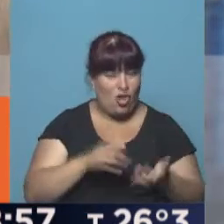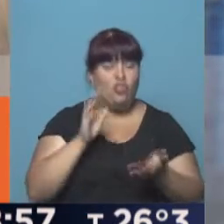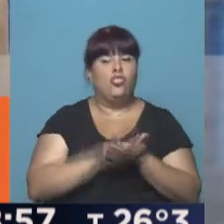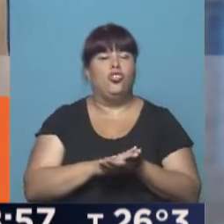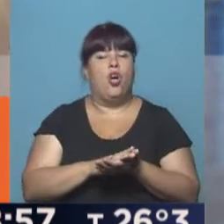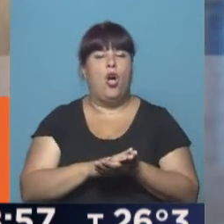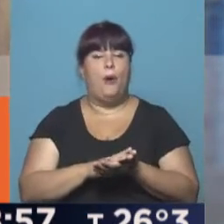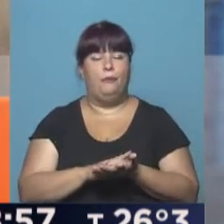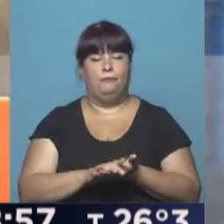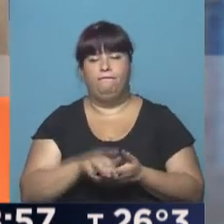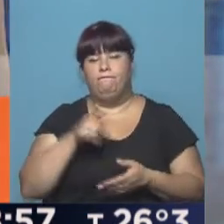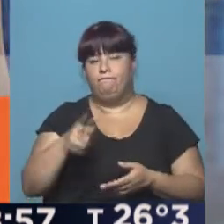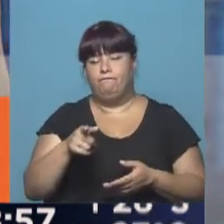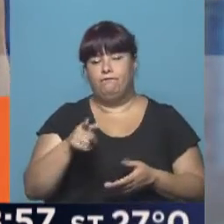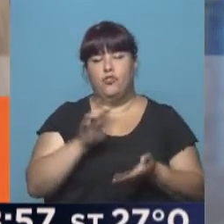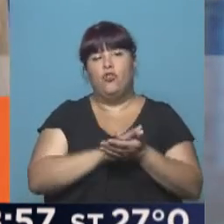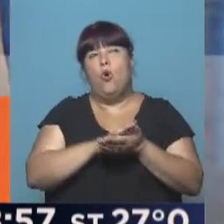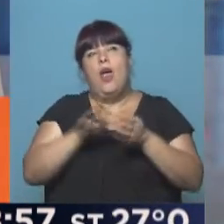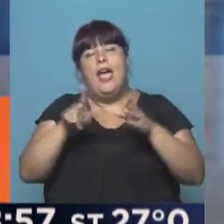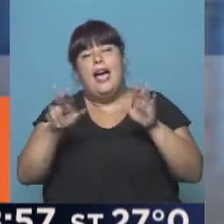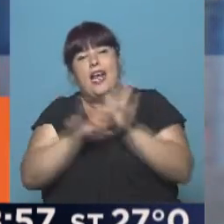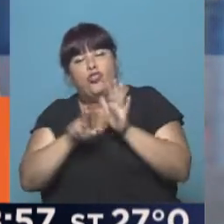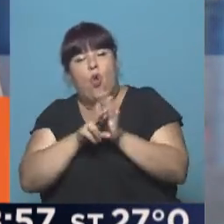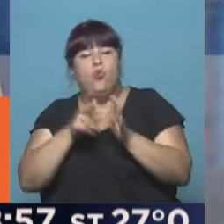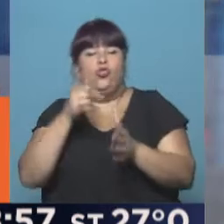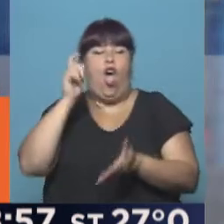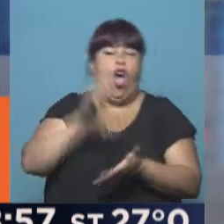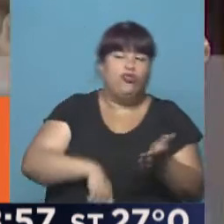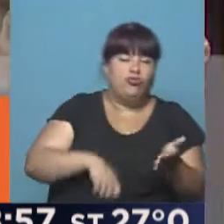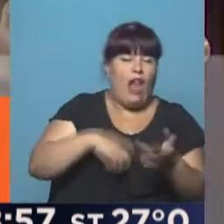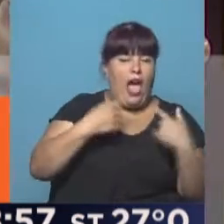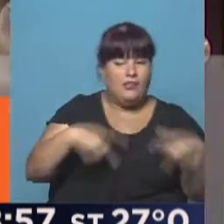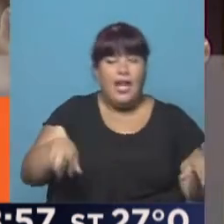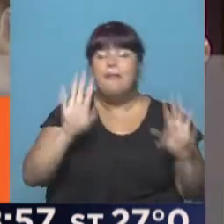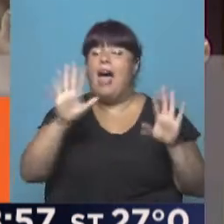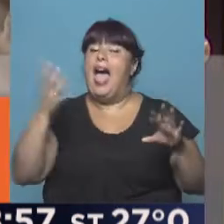respecto a los, digamos, resoluciones, contratos que se firmaban?